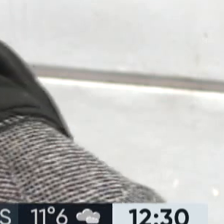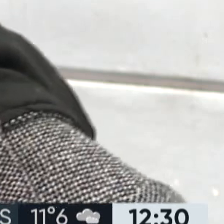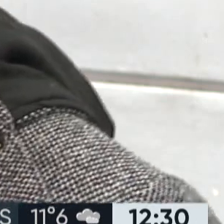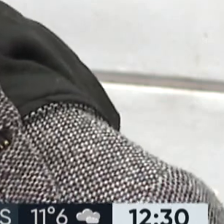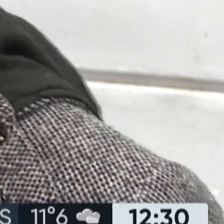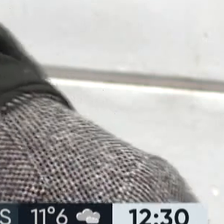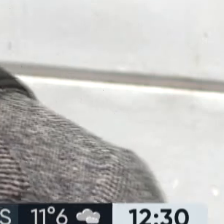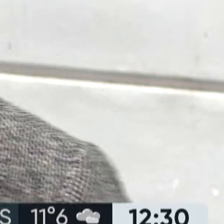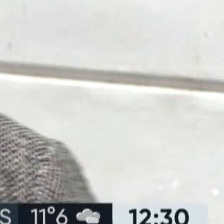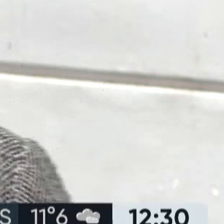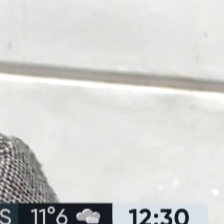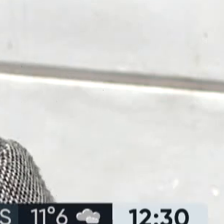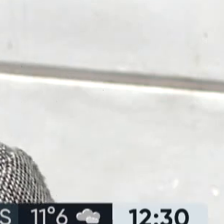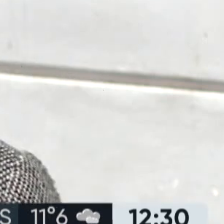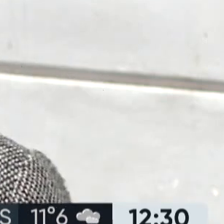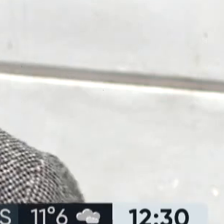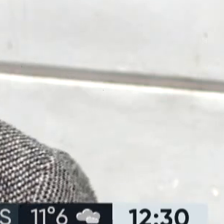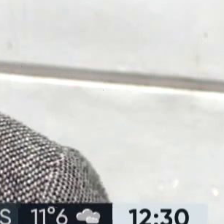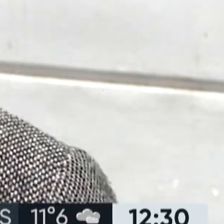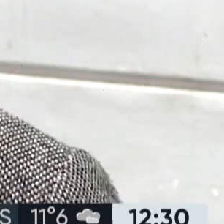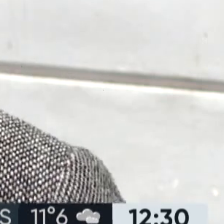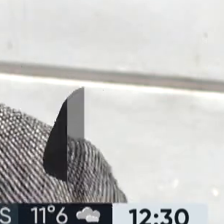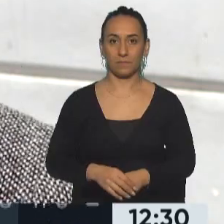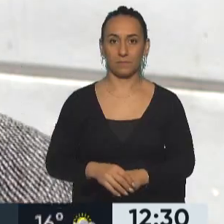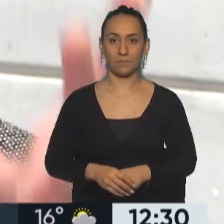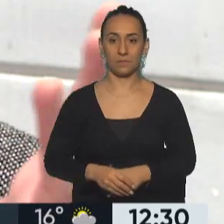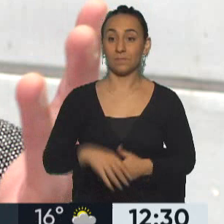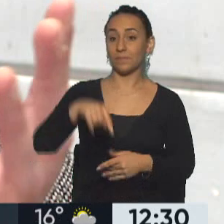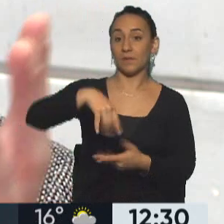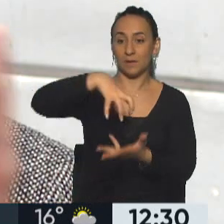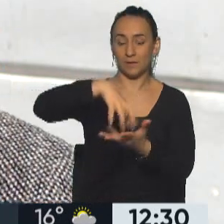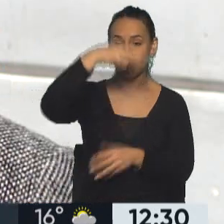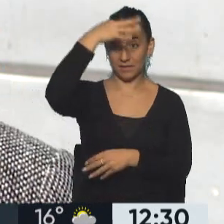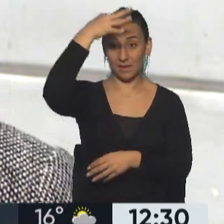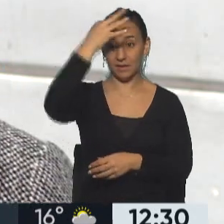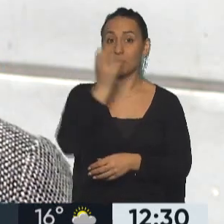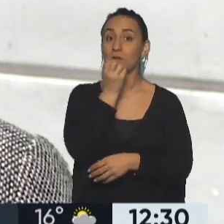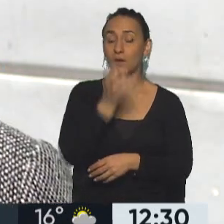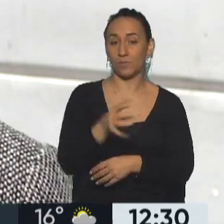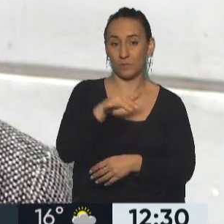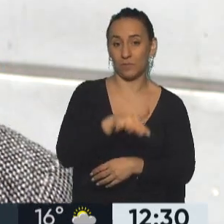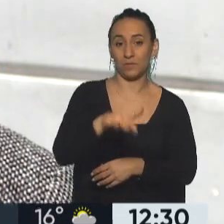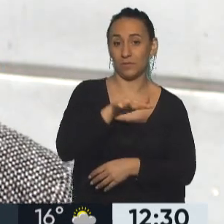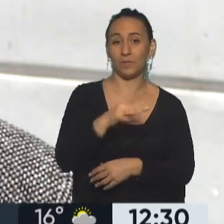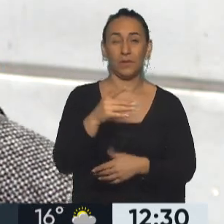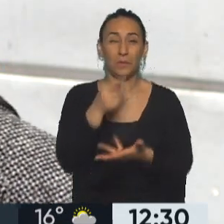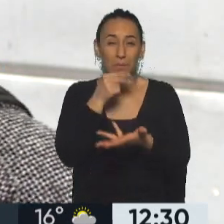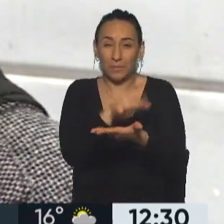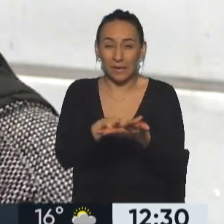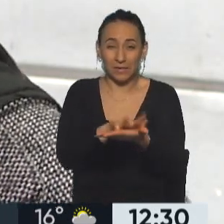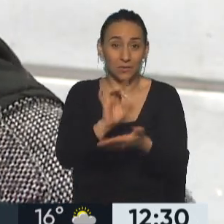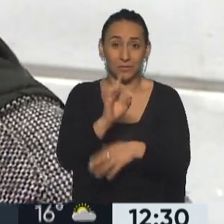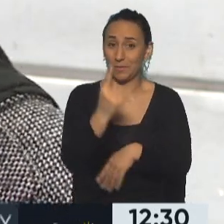Teatro 25 de Mayo acá. Teatro hermoso. Filmamos el teatro vacío, un seguidor solamente. Algo muy simple, pero